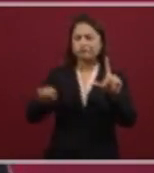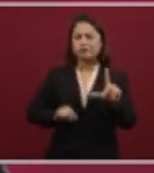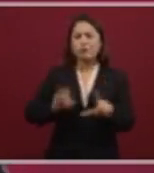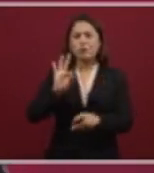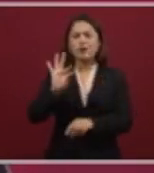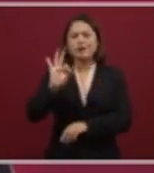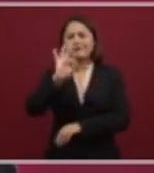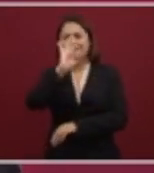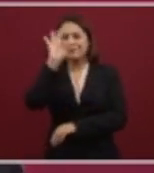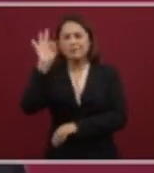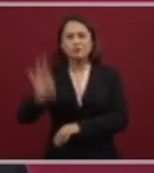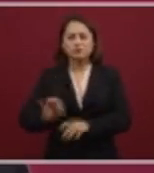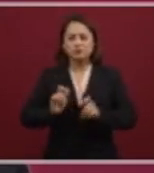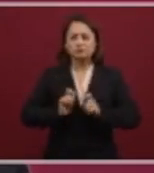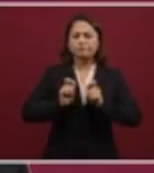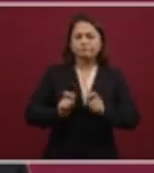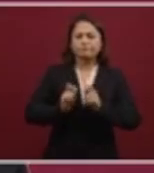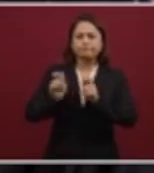concesionaron